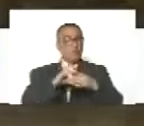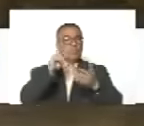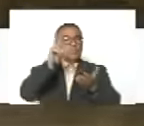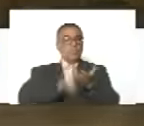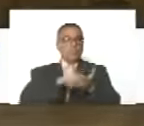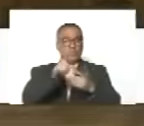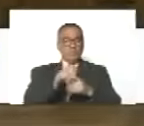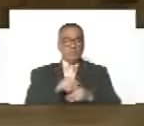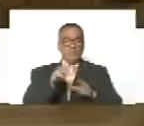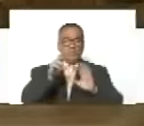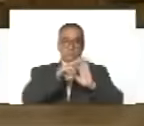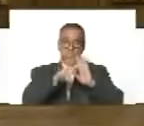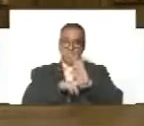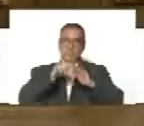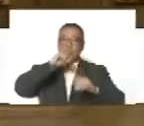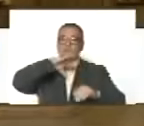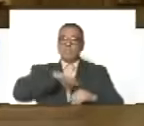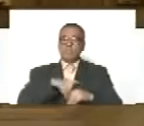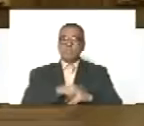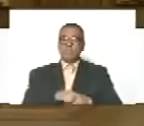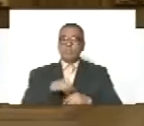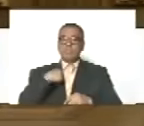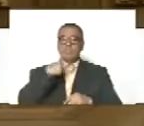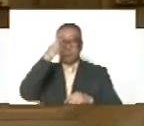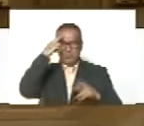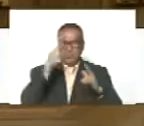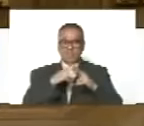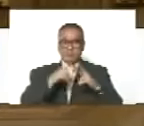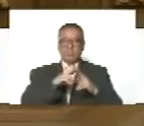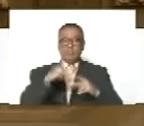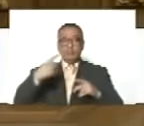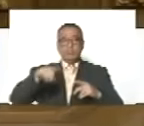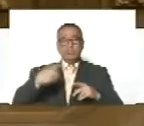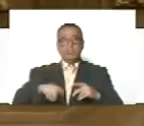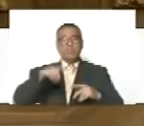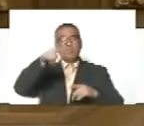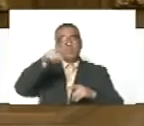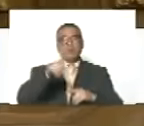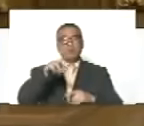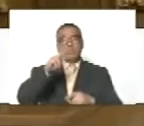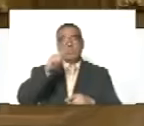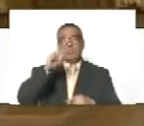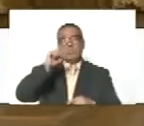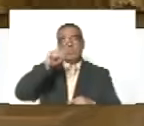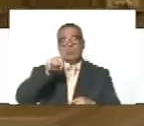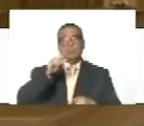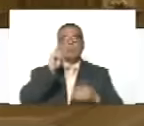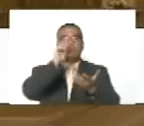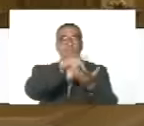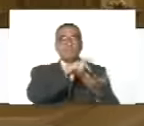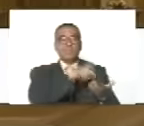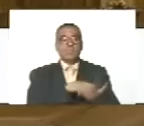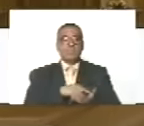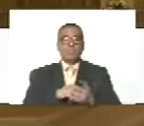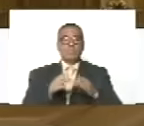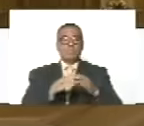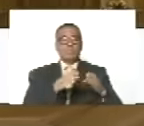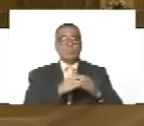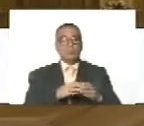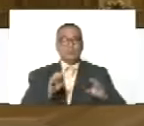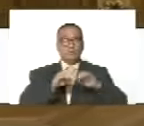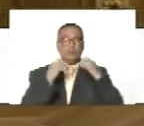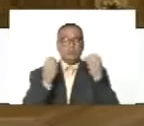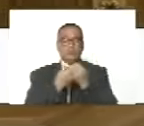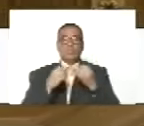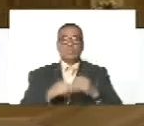aprobó una resolución histórica donde se reconocen más derechos al Estado de Palestina para su participación en los asuntos de la